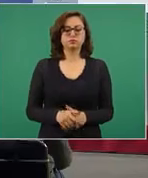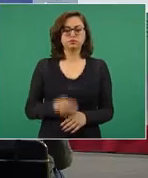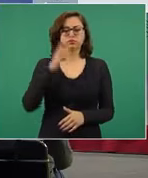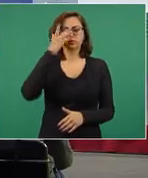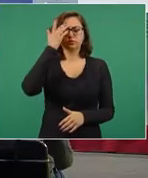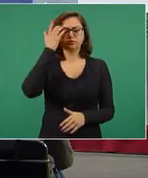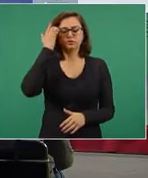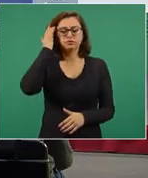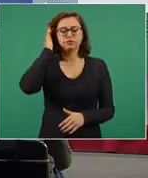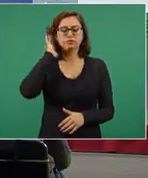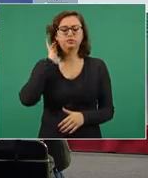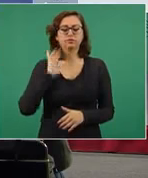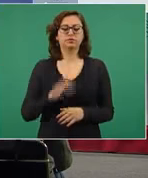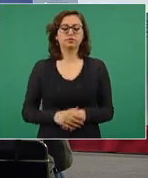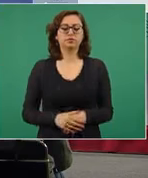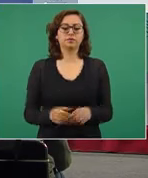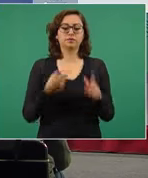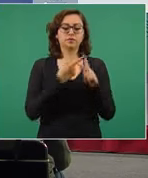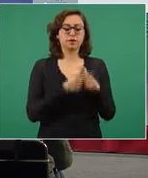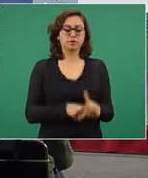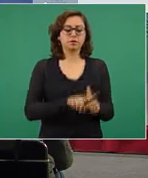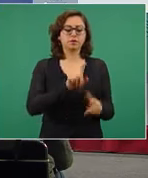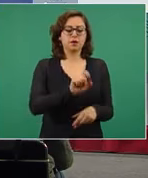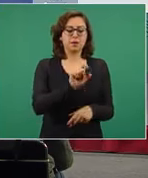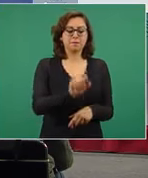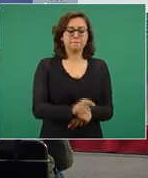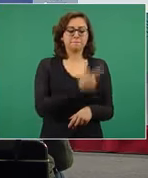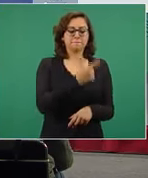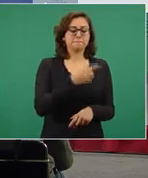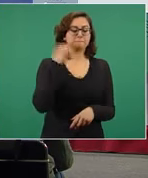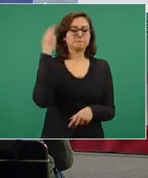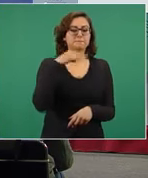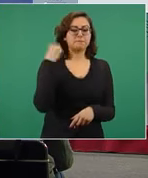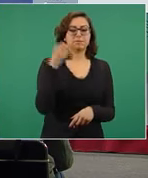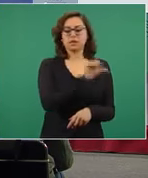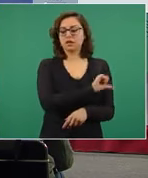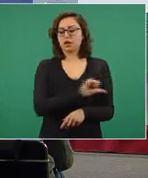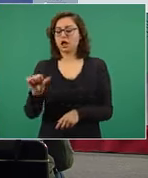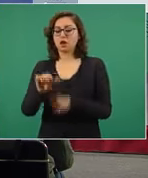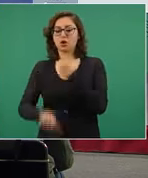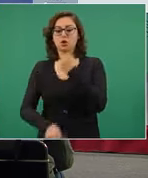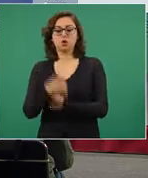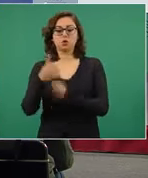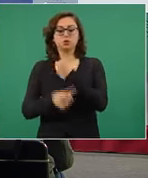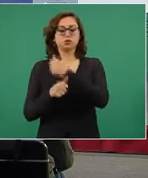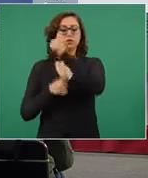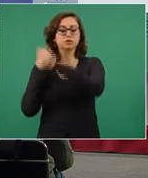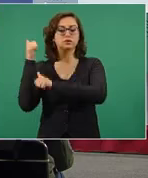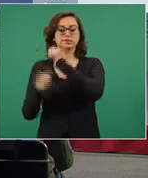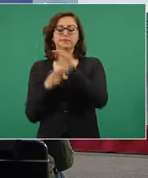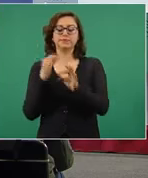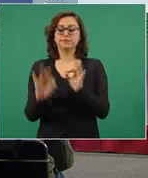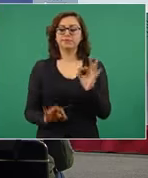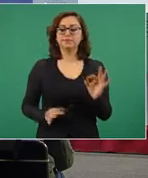Este comprendió del día 27 de marzo al 11 de abril. ¿Será cuánto, señor presidente?